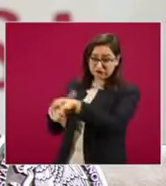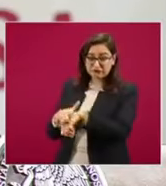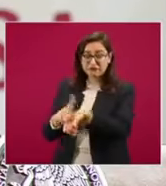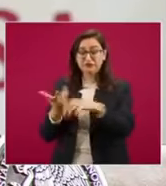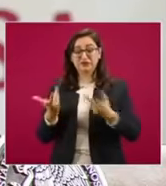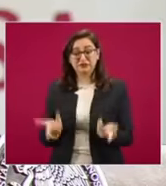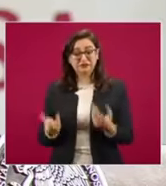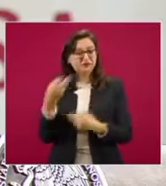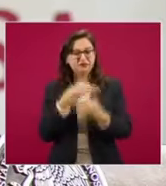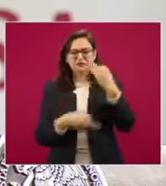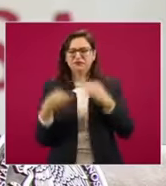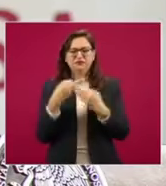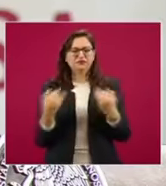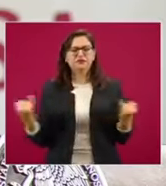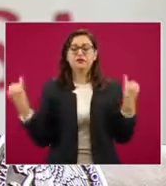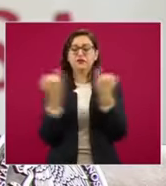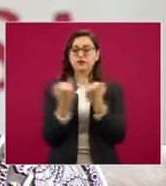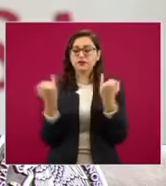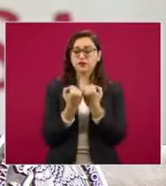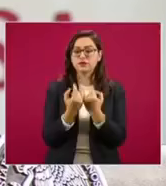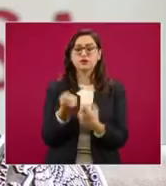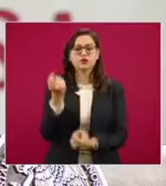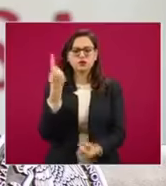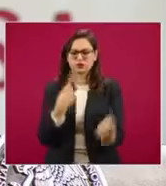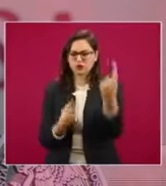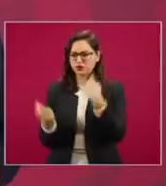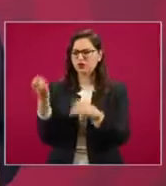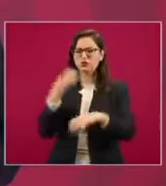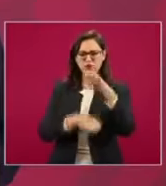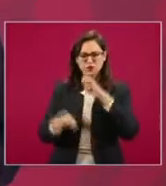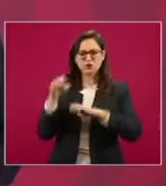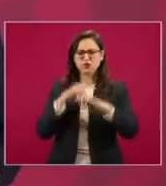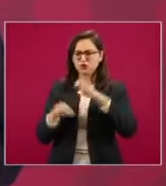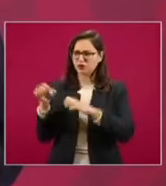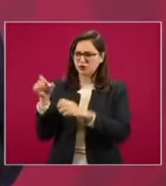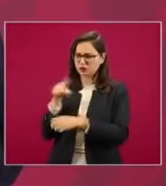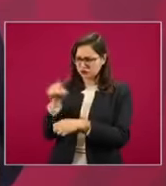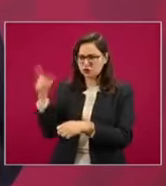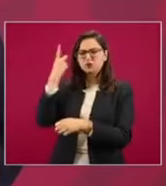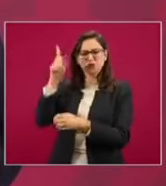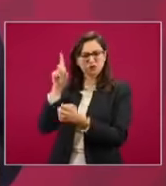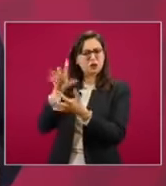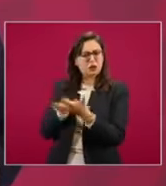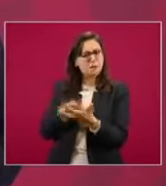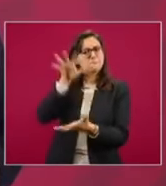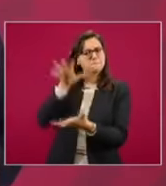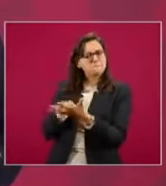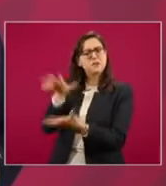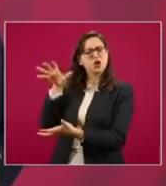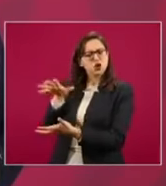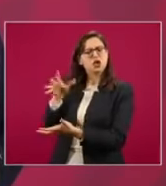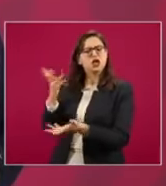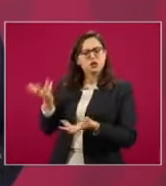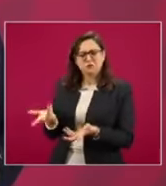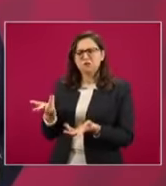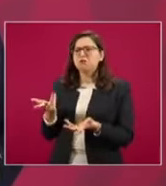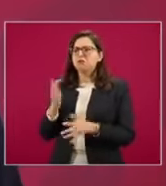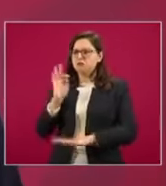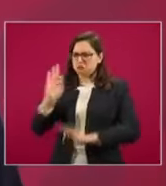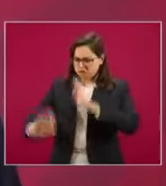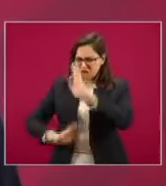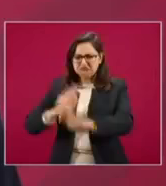todo hay empresarios y afortunadamente es la mayoría que eh trata bien a